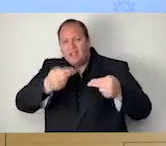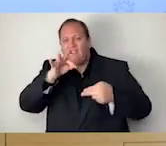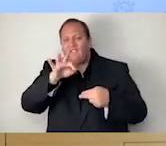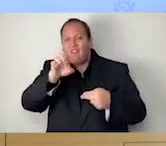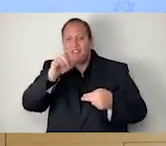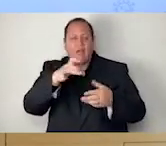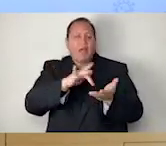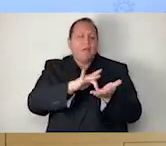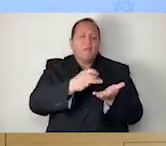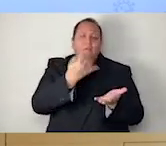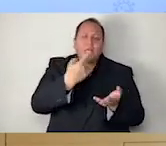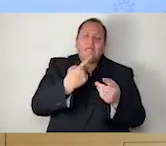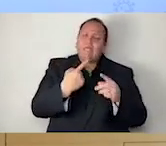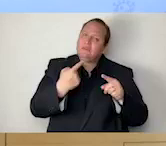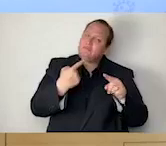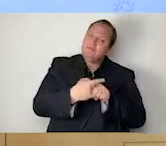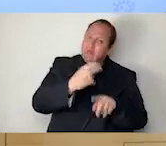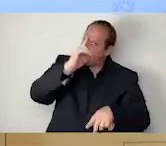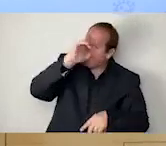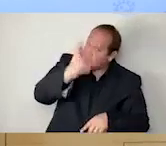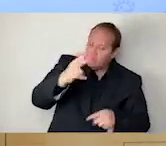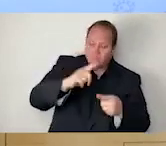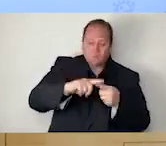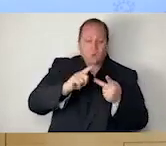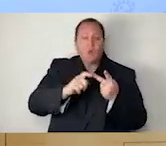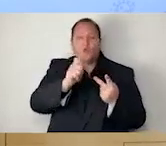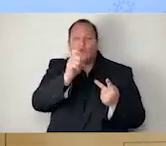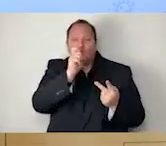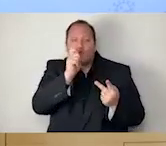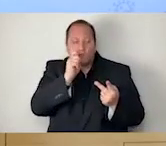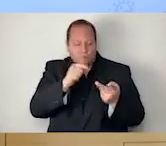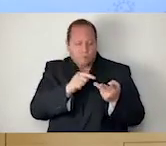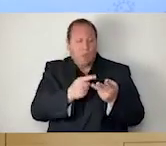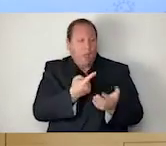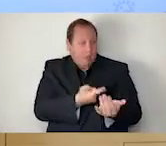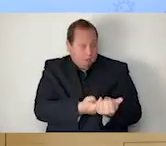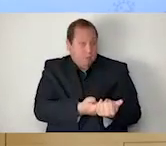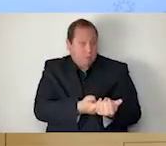hoy fueron medicinas prohibidas marihuana